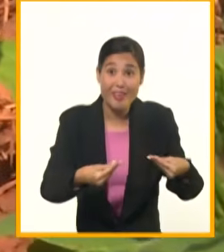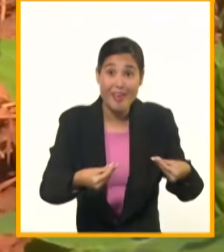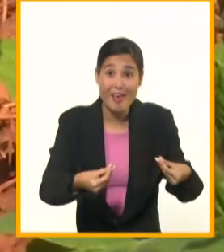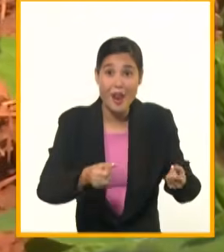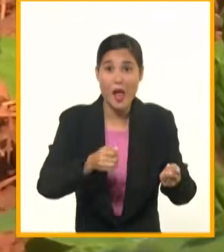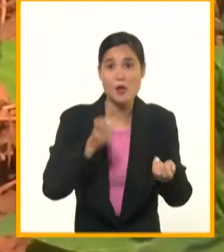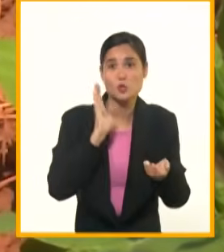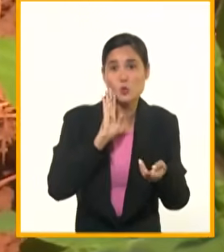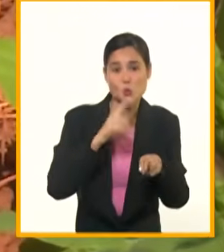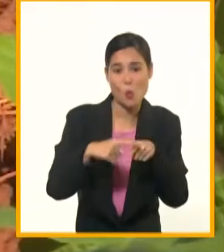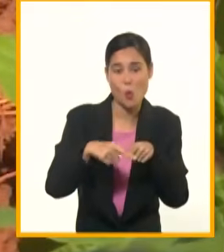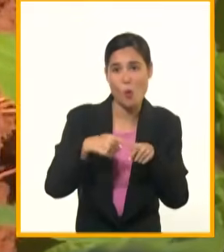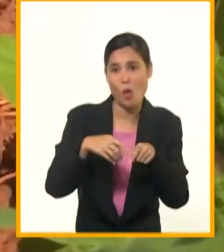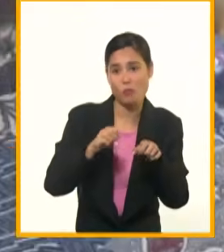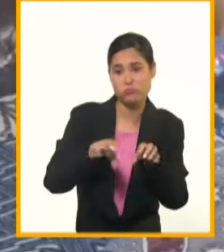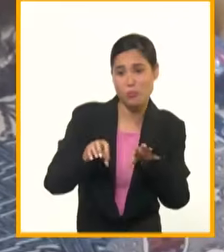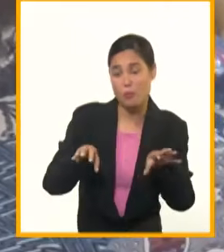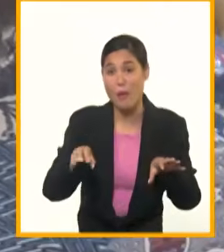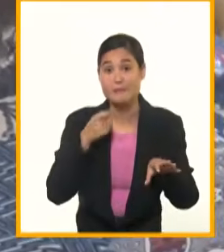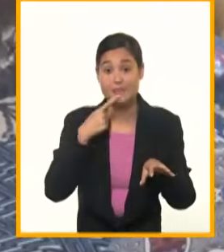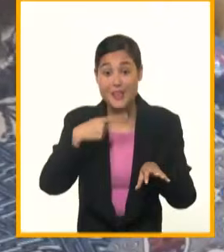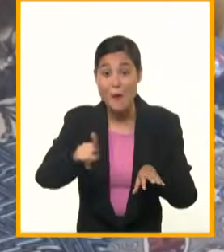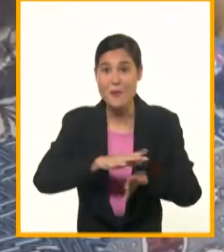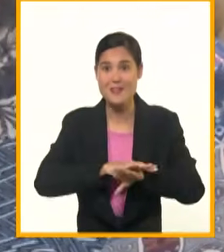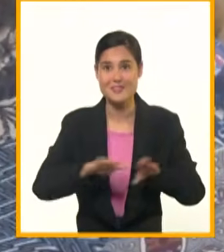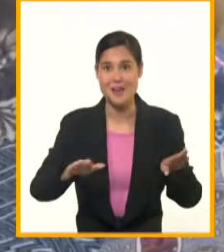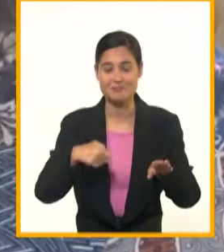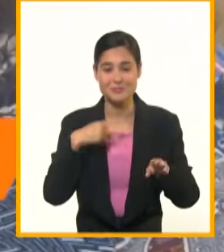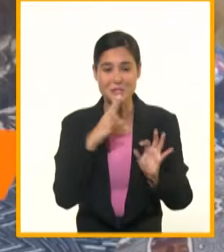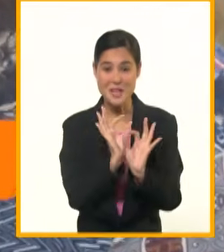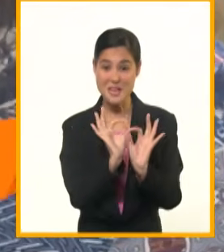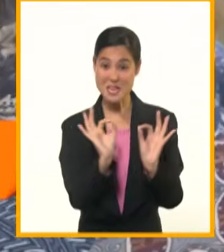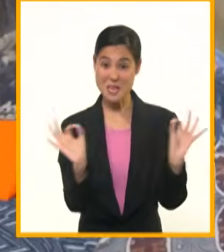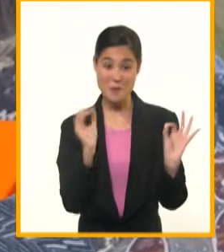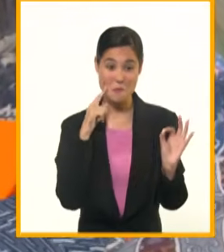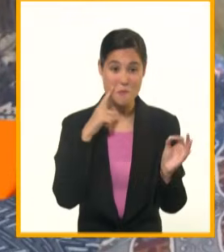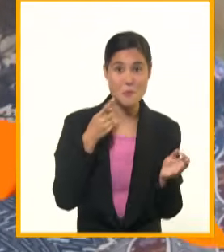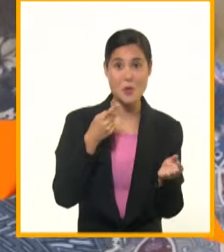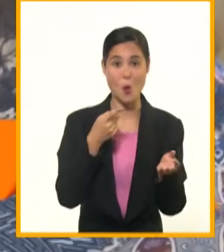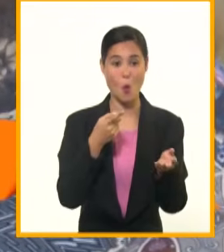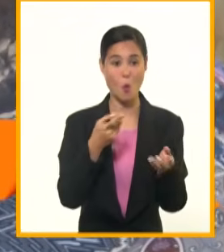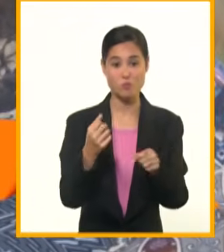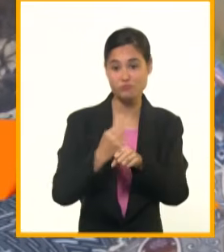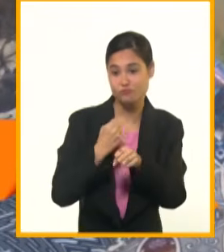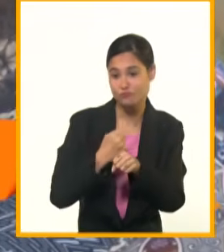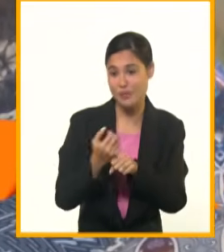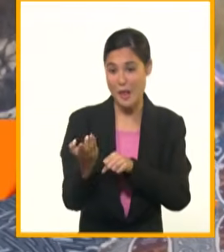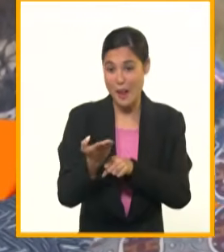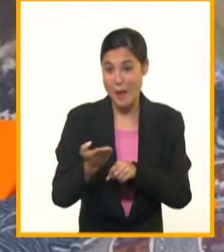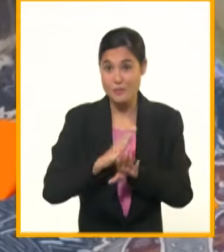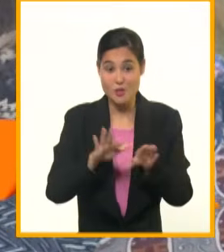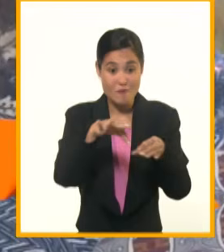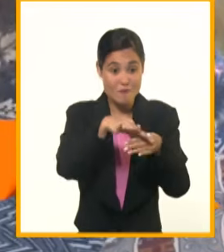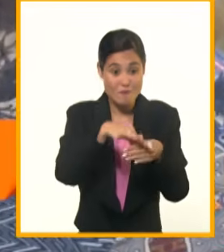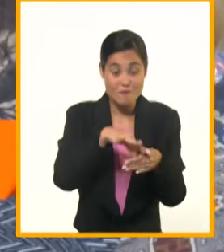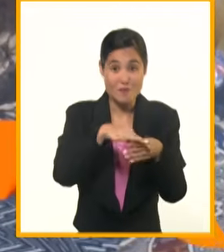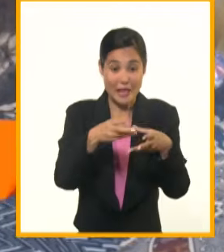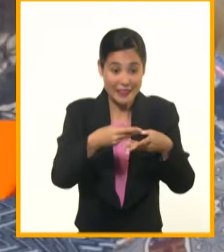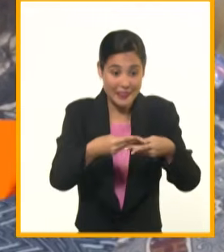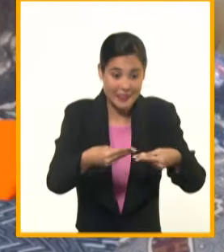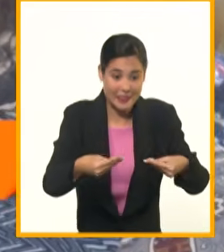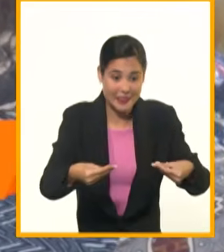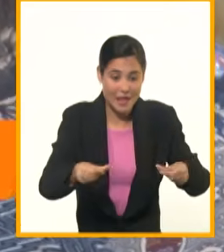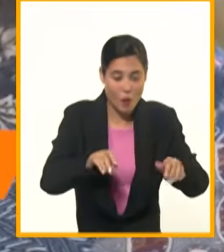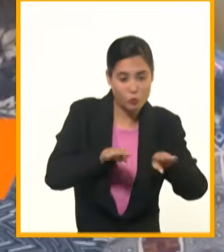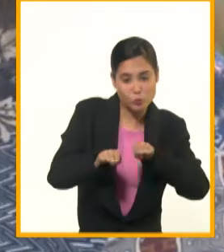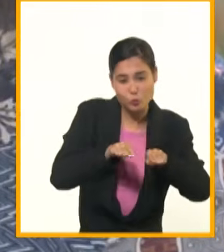en usufructo. Hemos estado trabajando en la agilizar los procesos de entrega de tierra, poner la mayor